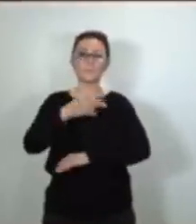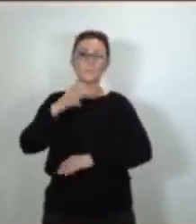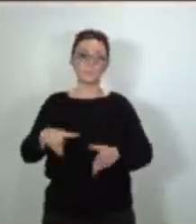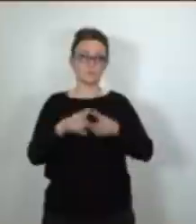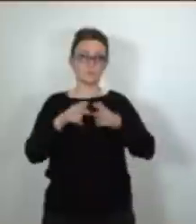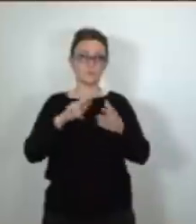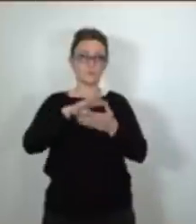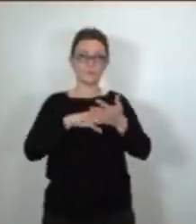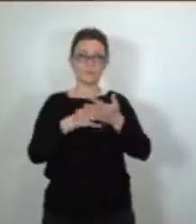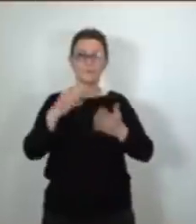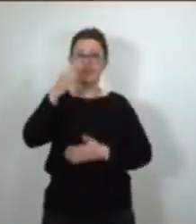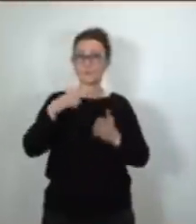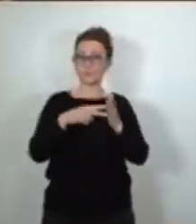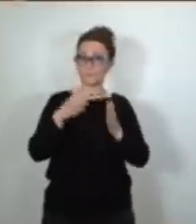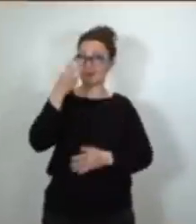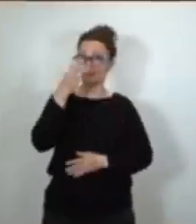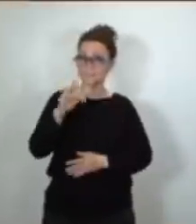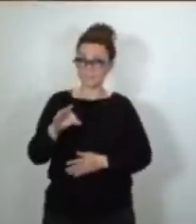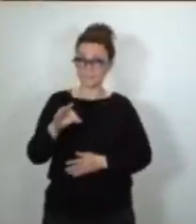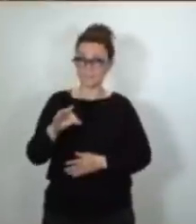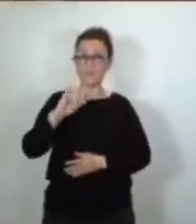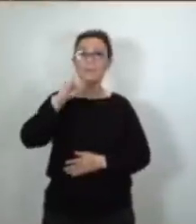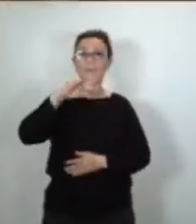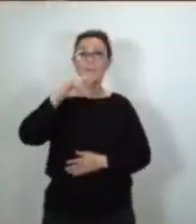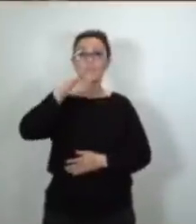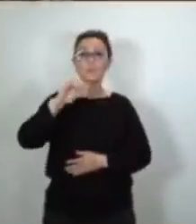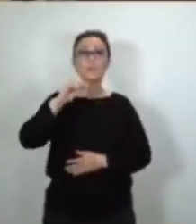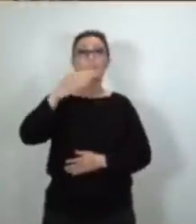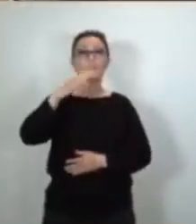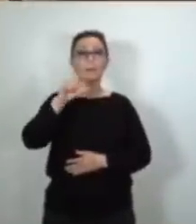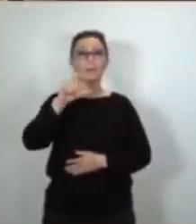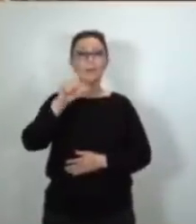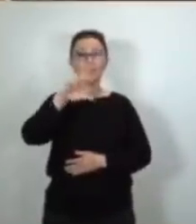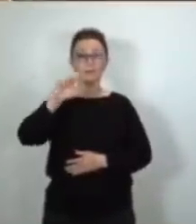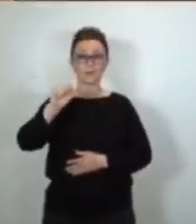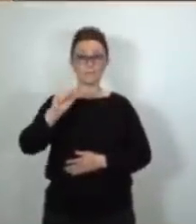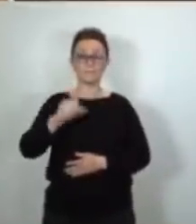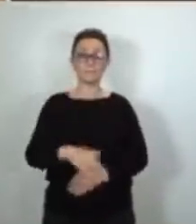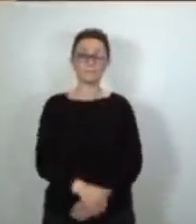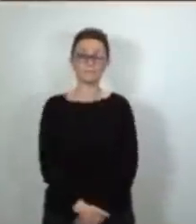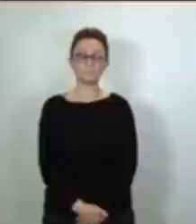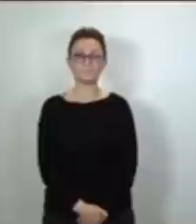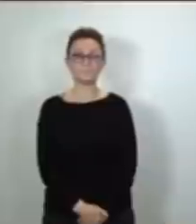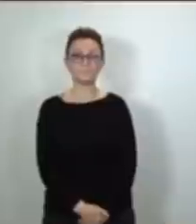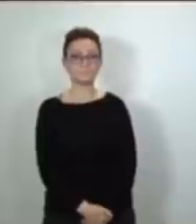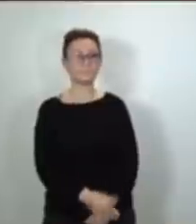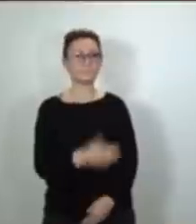Sociales y Agenda 2030 entrante, doña Ione Belarra Urteaga. Gracias.